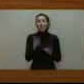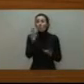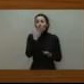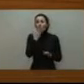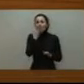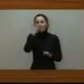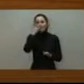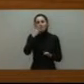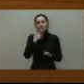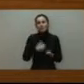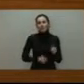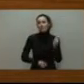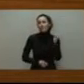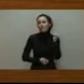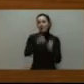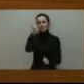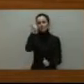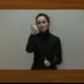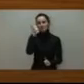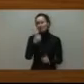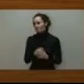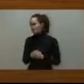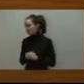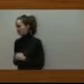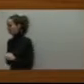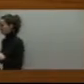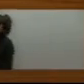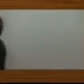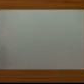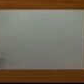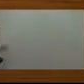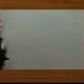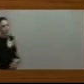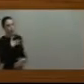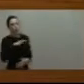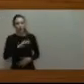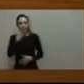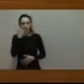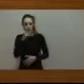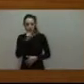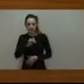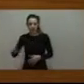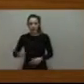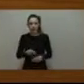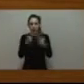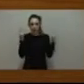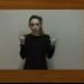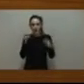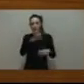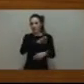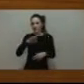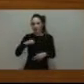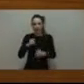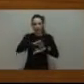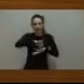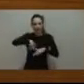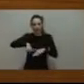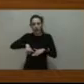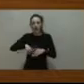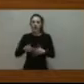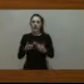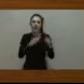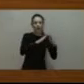infantil que les venga en Gana. Puede ser pública, puede ser privada, puede ser cercana a su domicilio o lejana a su